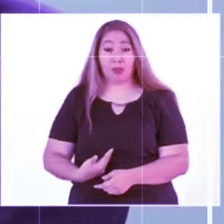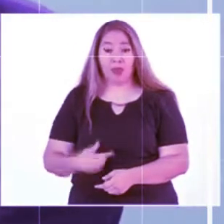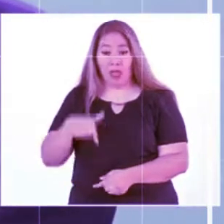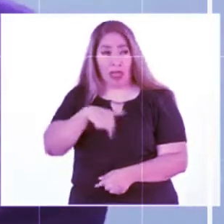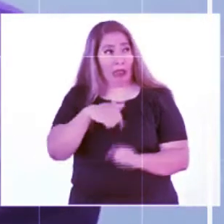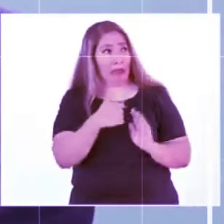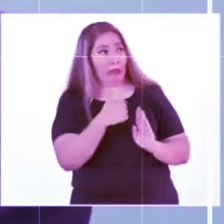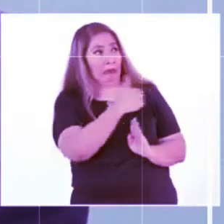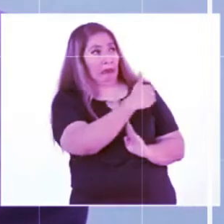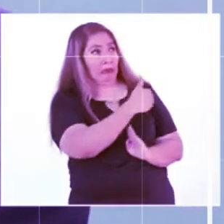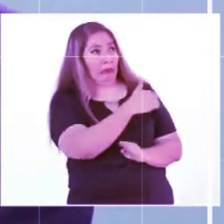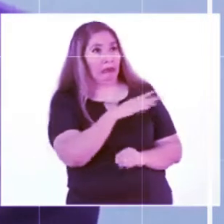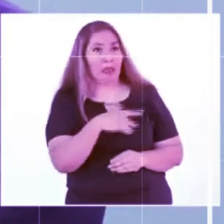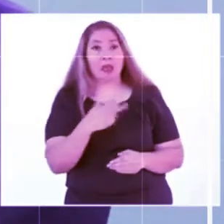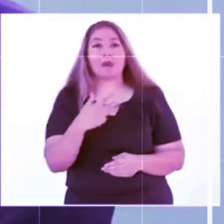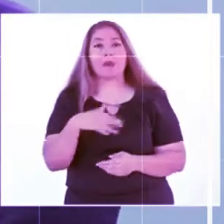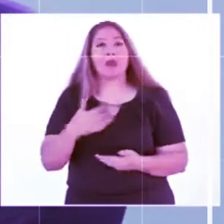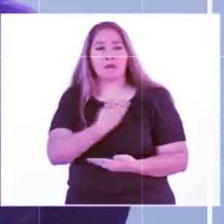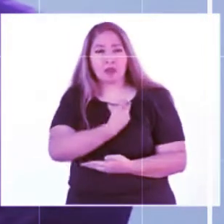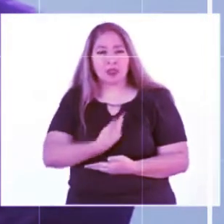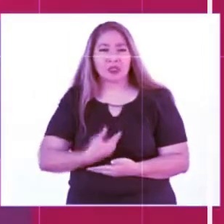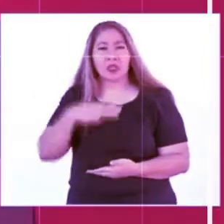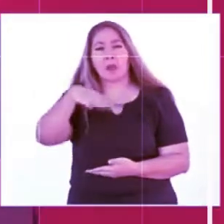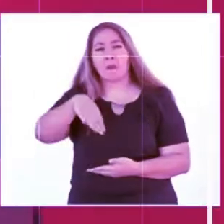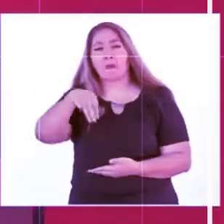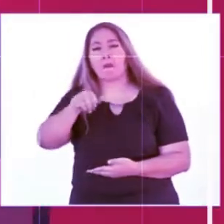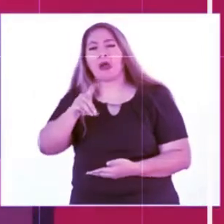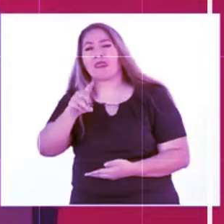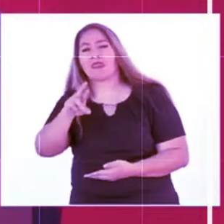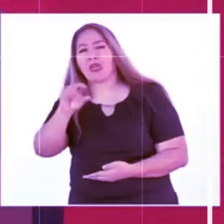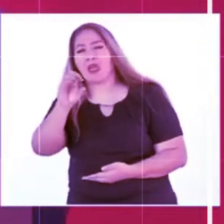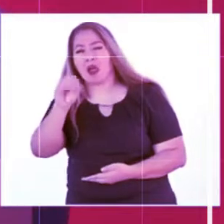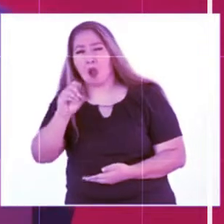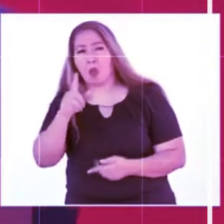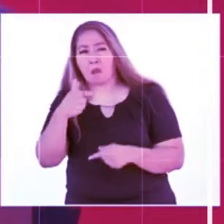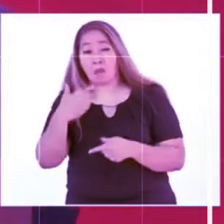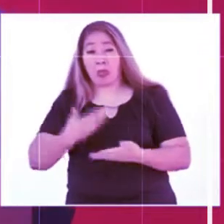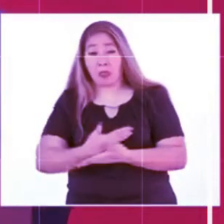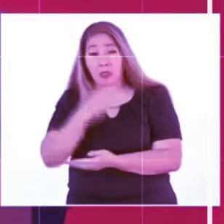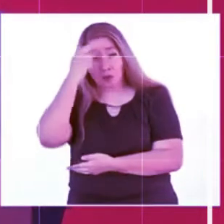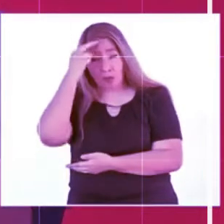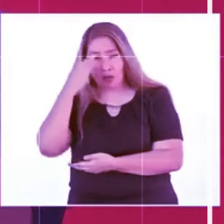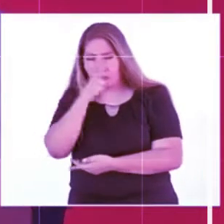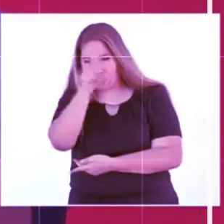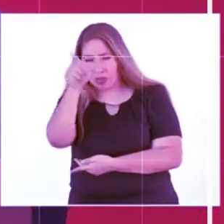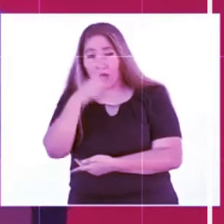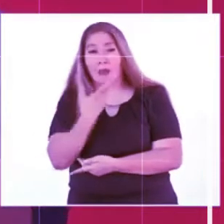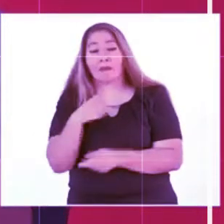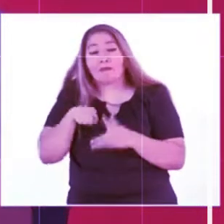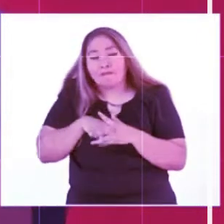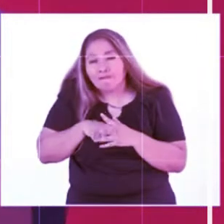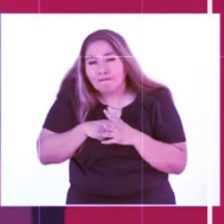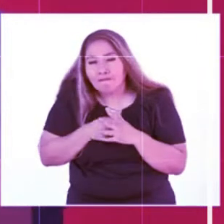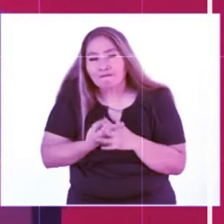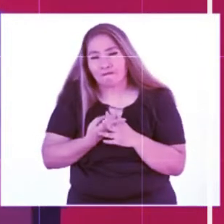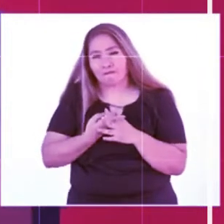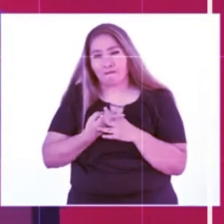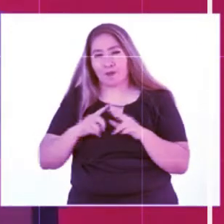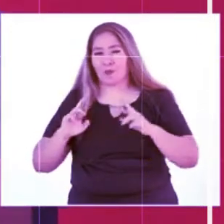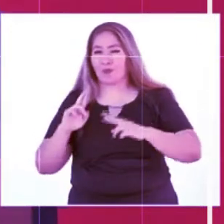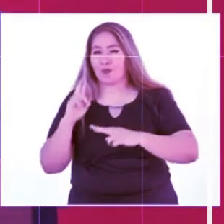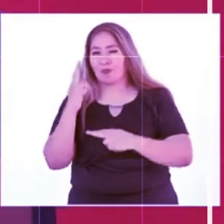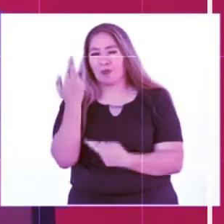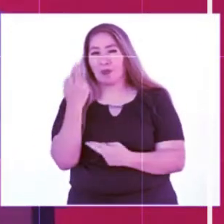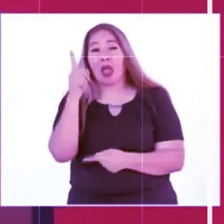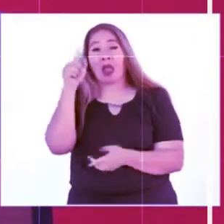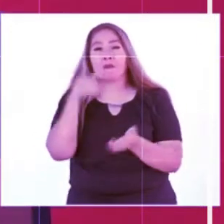nativo de aquí cerca de Parras, apóstol de la democracia, empezó su lucha revolucionaria